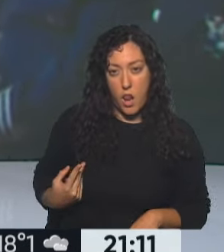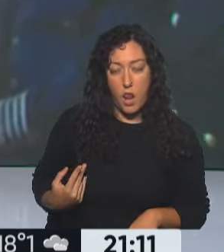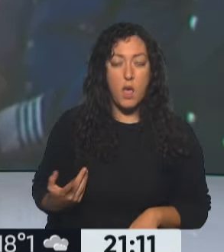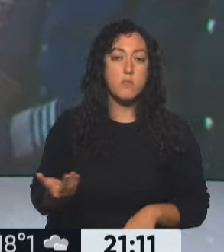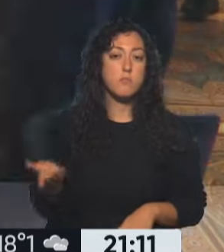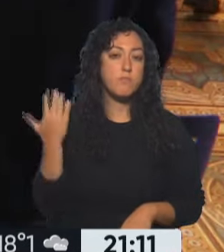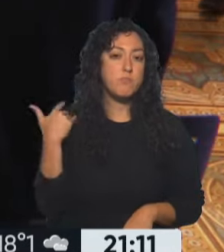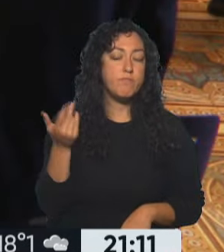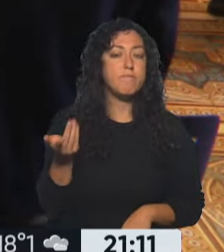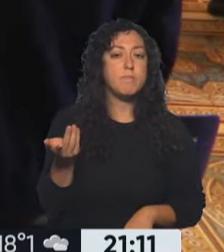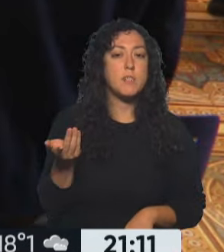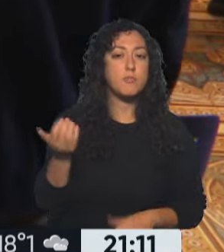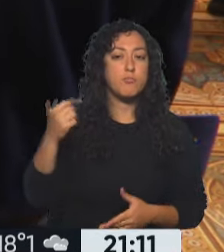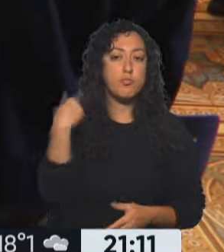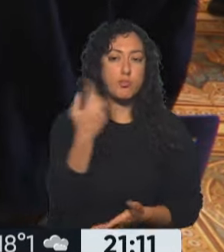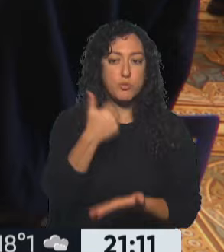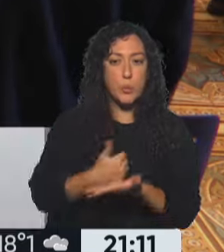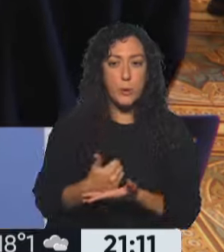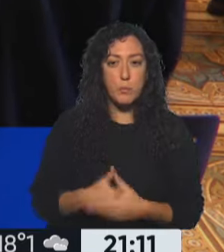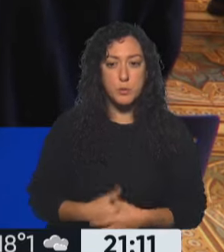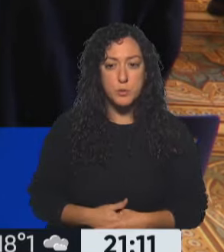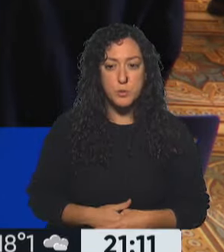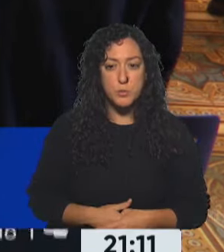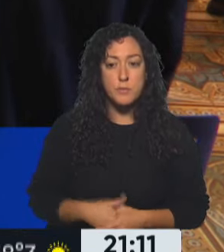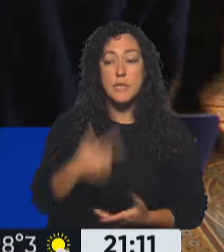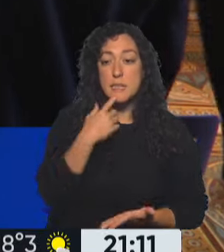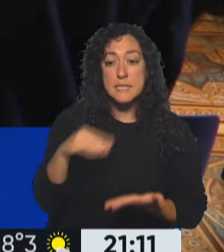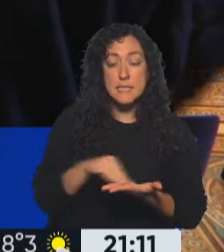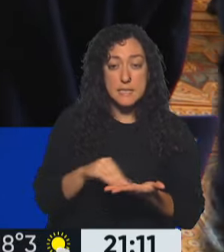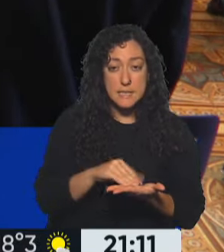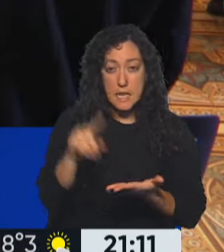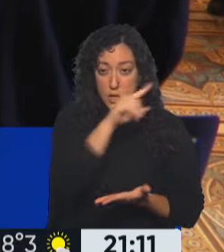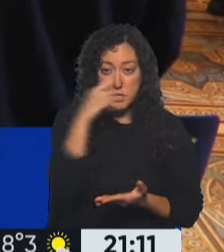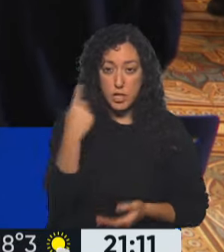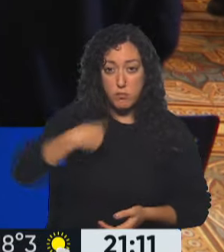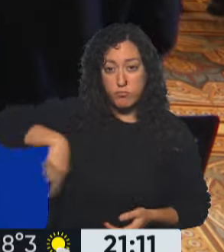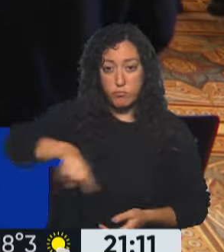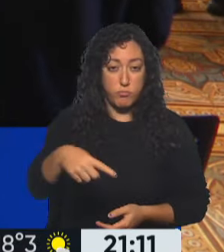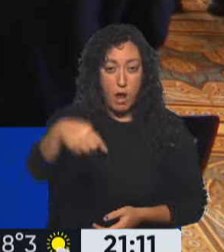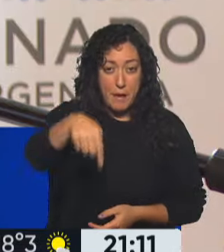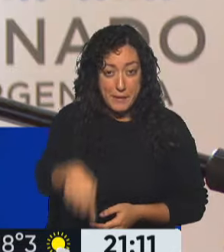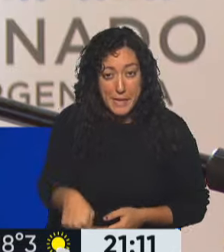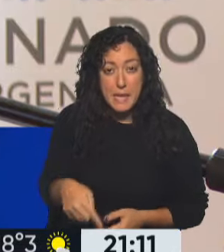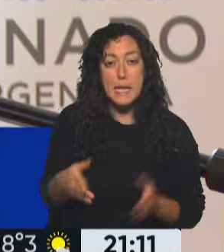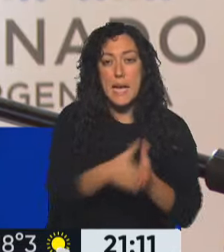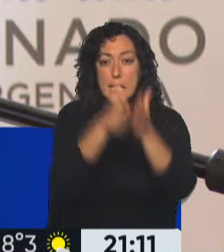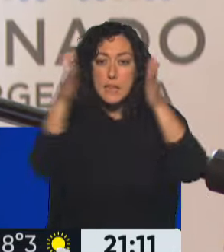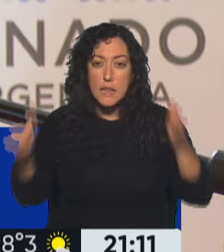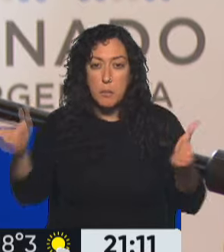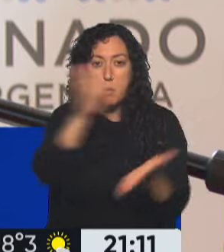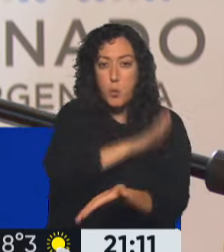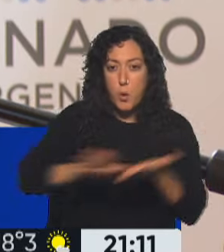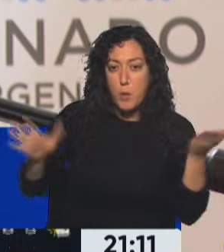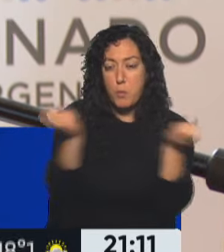estuvimos. Hoy nosotros, aquí en el Senado de la Nación, queremos comenzar una nueva etapa.